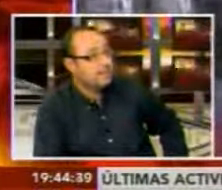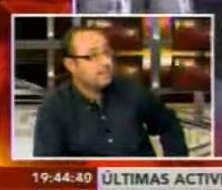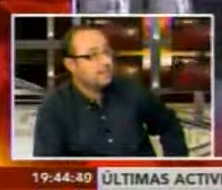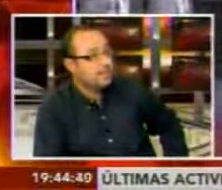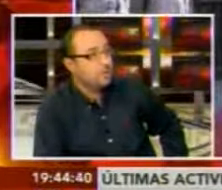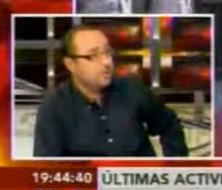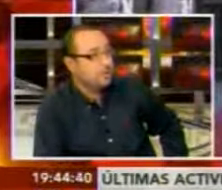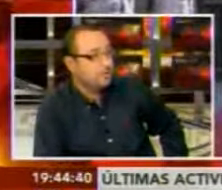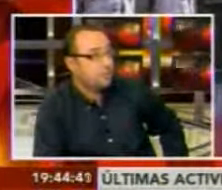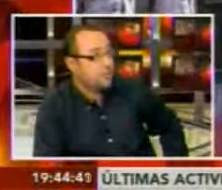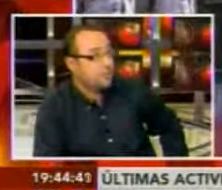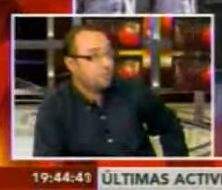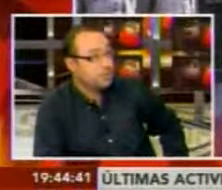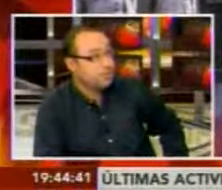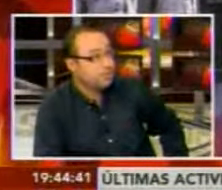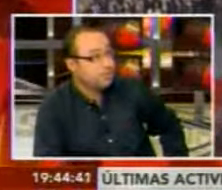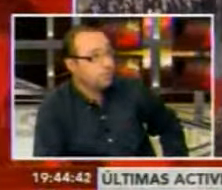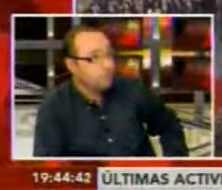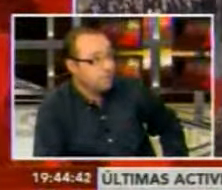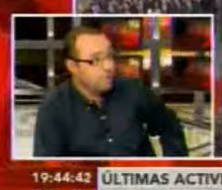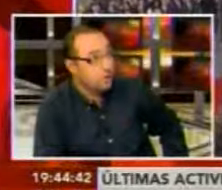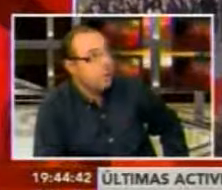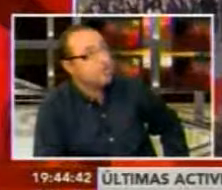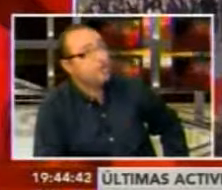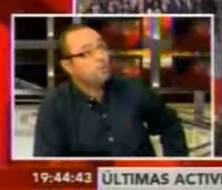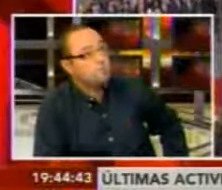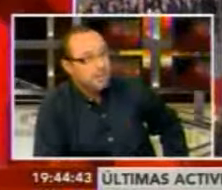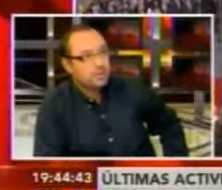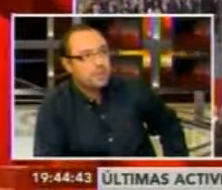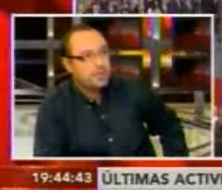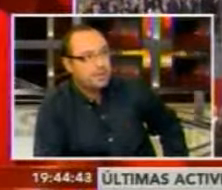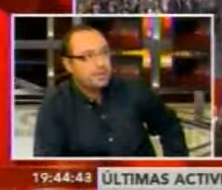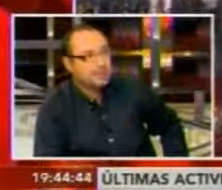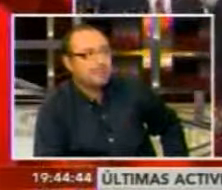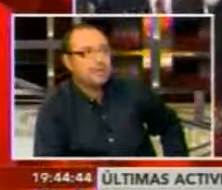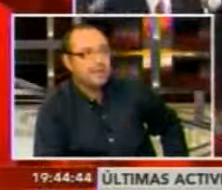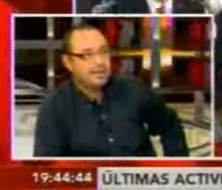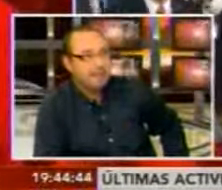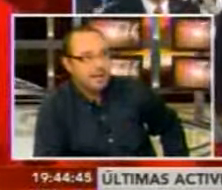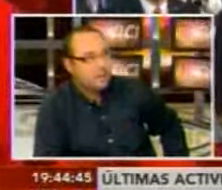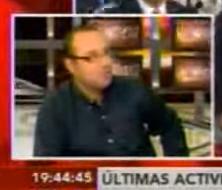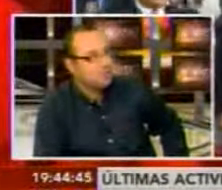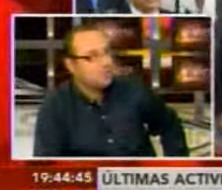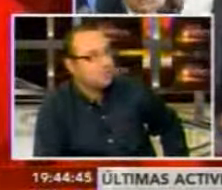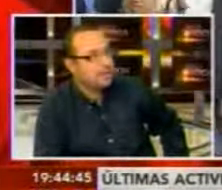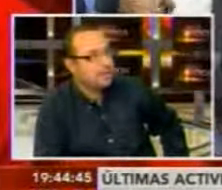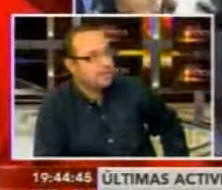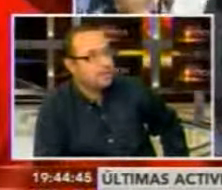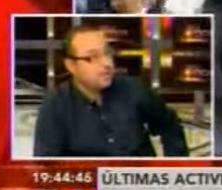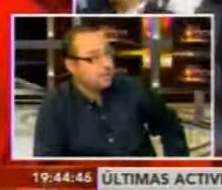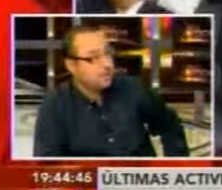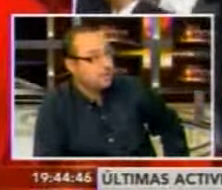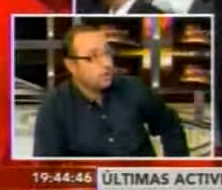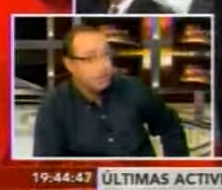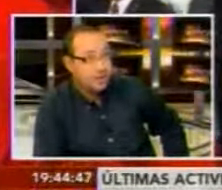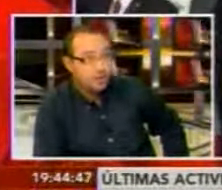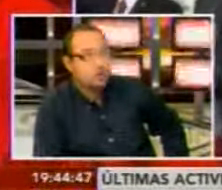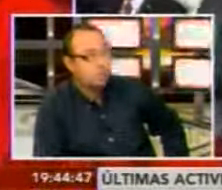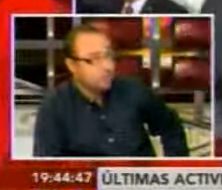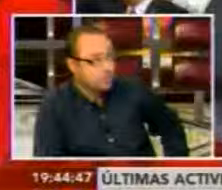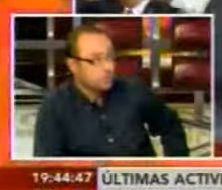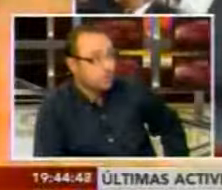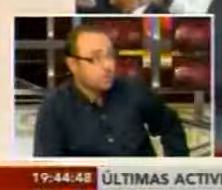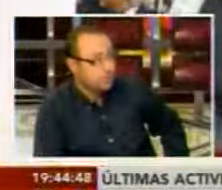él tiene que hacer es calmar las aguas dentro de la derecha. Se lo quieren comer adentro muchos, incluido el expresidente de Renacional. Lo responsabilizan por la pérdida